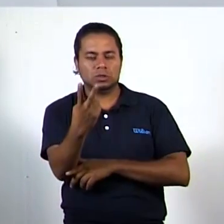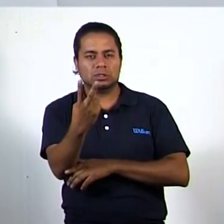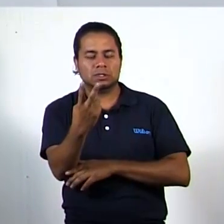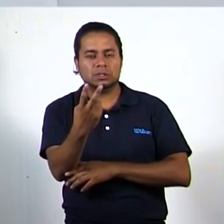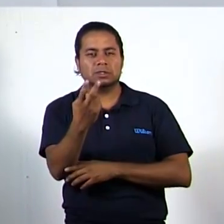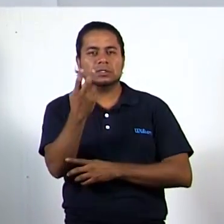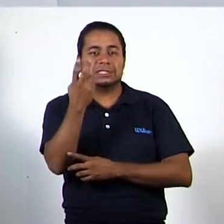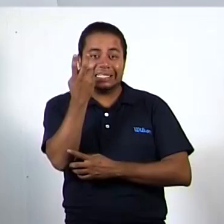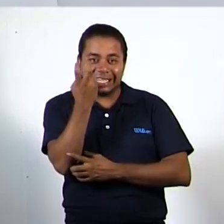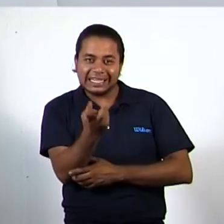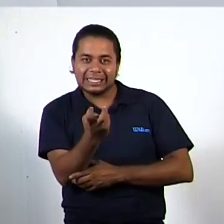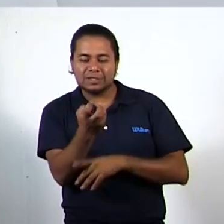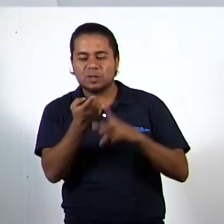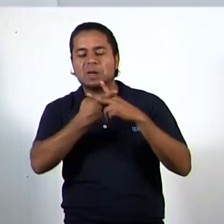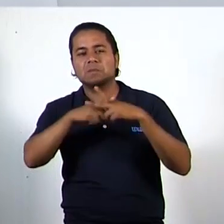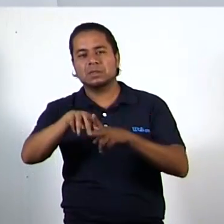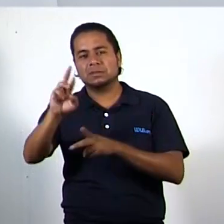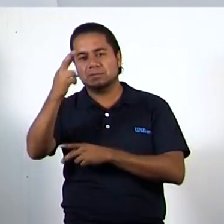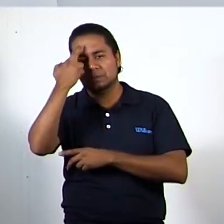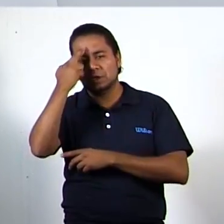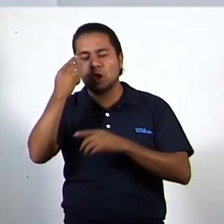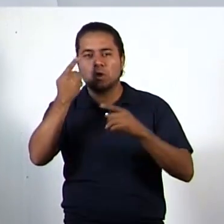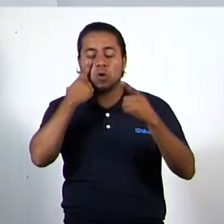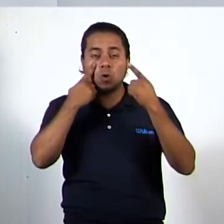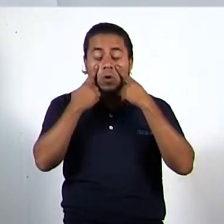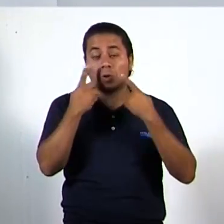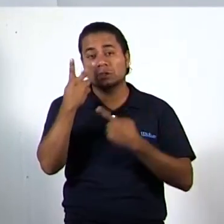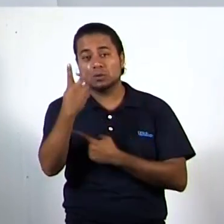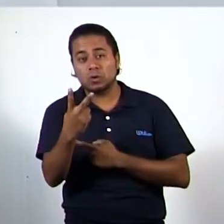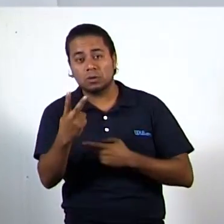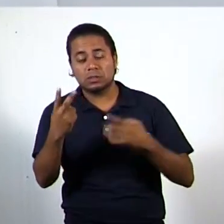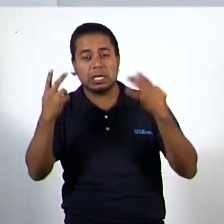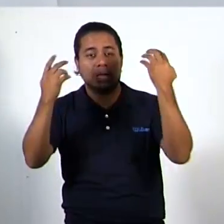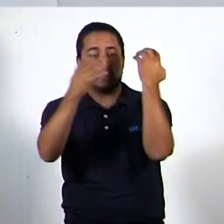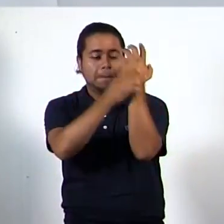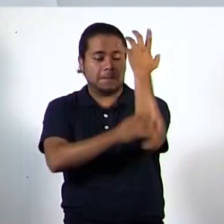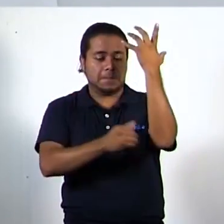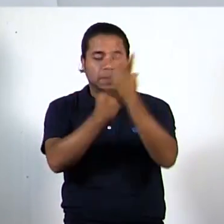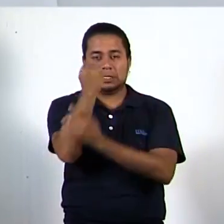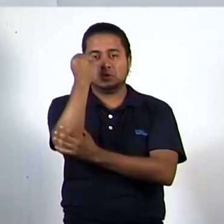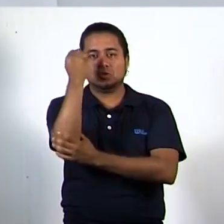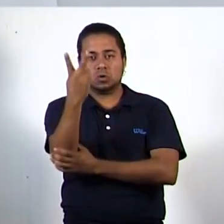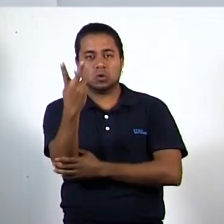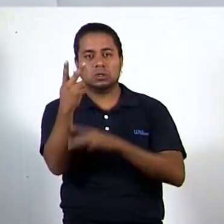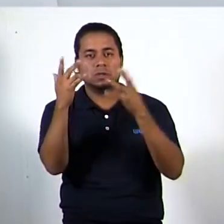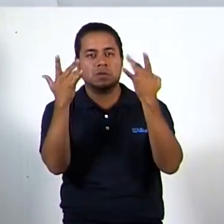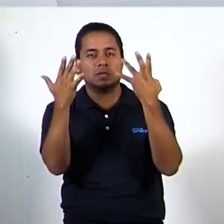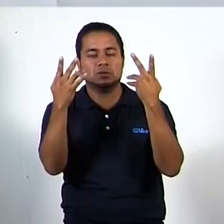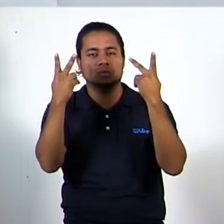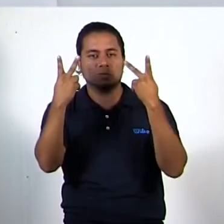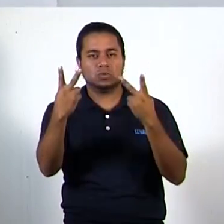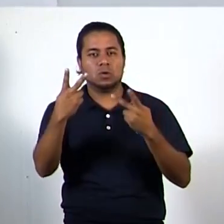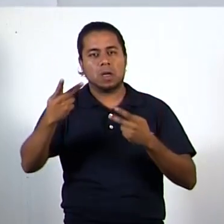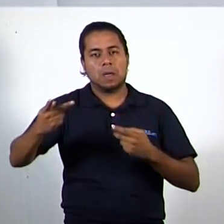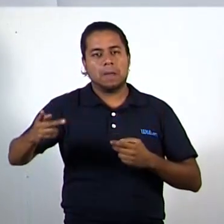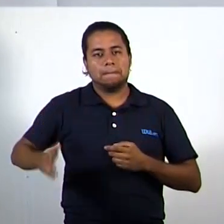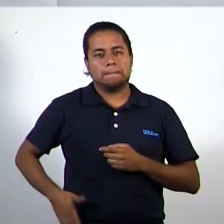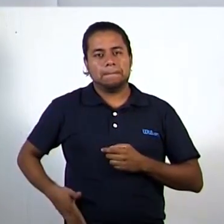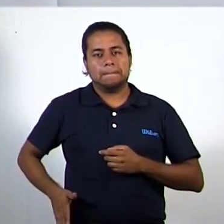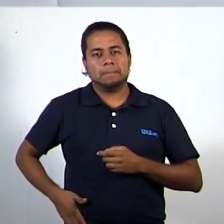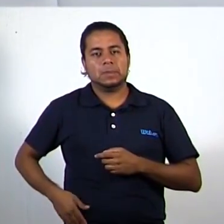es el número con que debimos empezar. Tenemos dos ojos, dos brazos, dos manos, dos piernas.